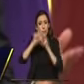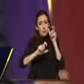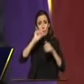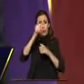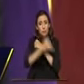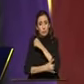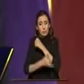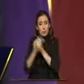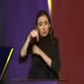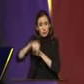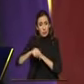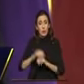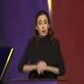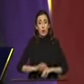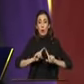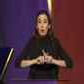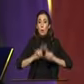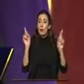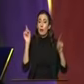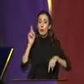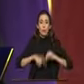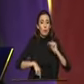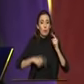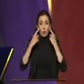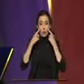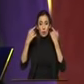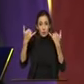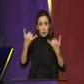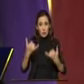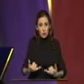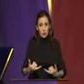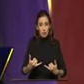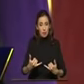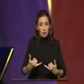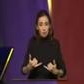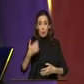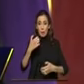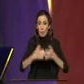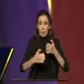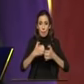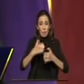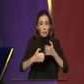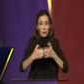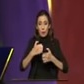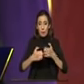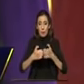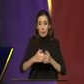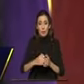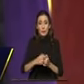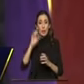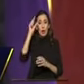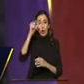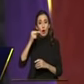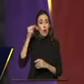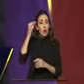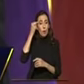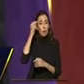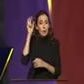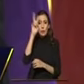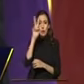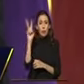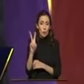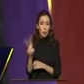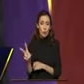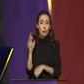pueblo de brazos abiertos, pero no podemos ignorar lo que está pasando. Lastimosamente, ese régimen nos niega información y